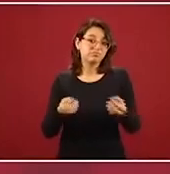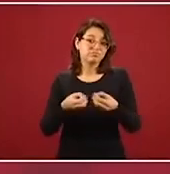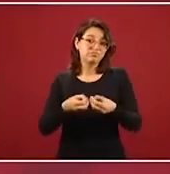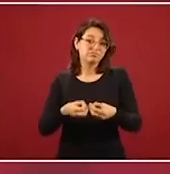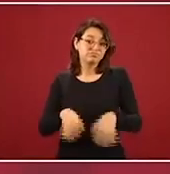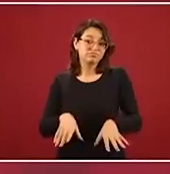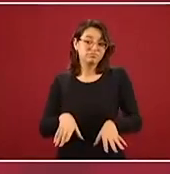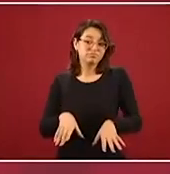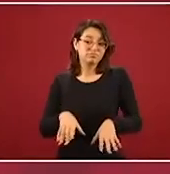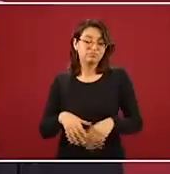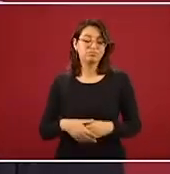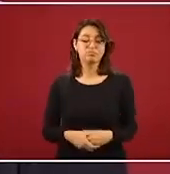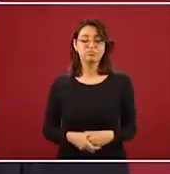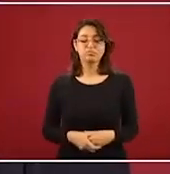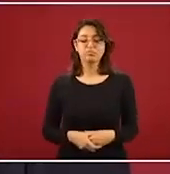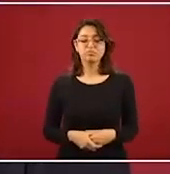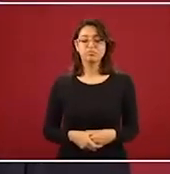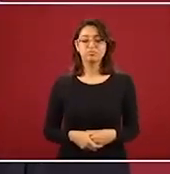Y además,